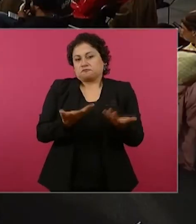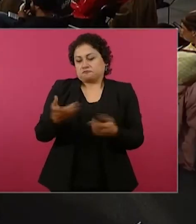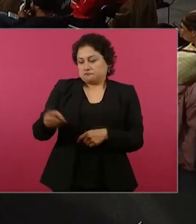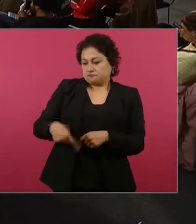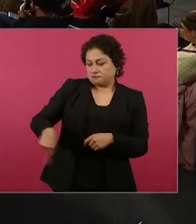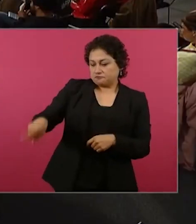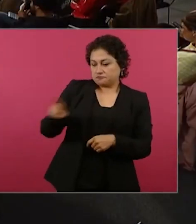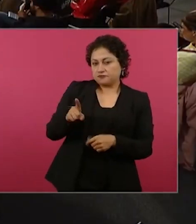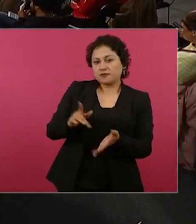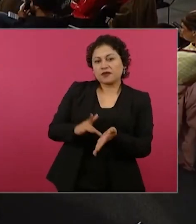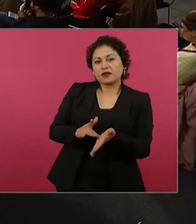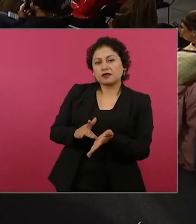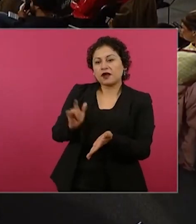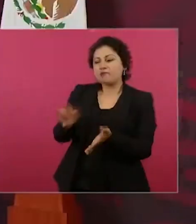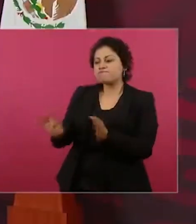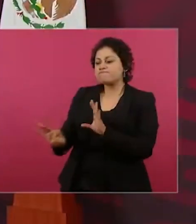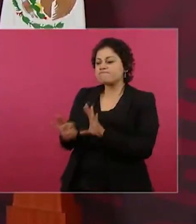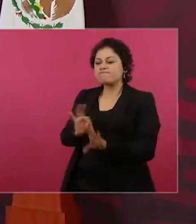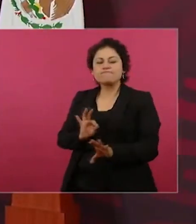conviene